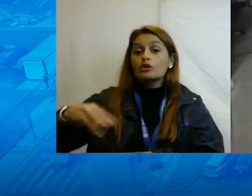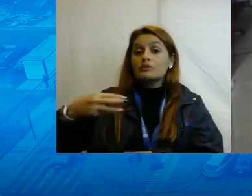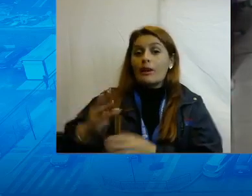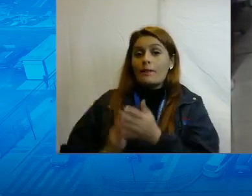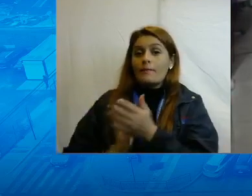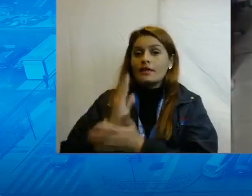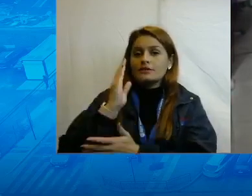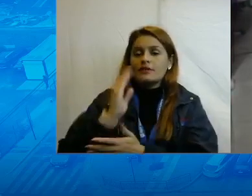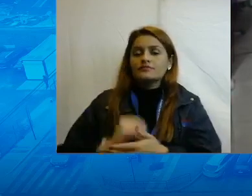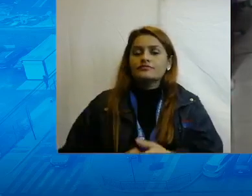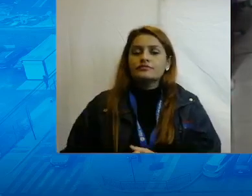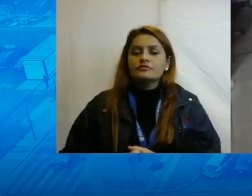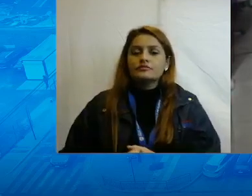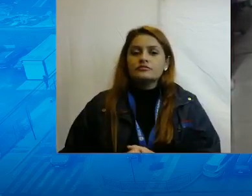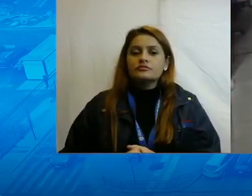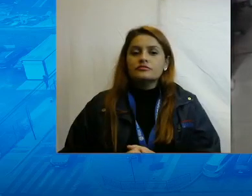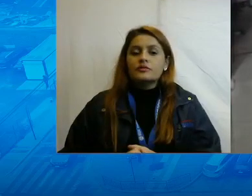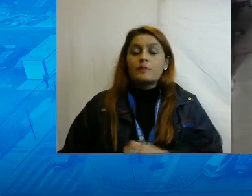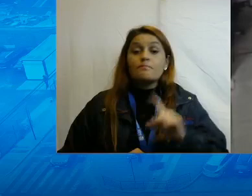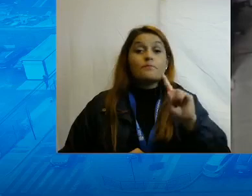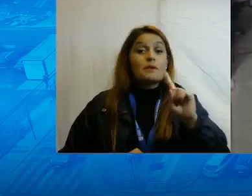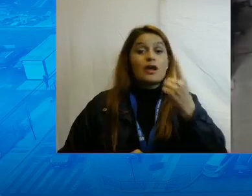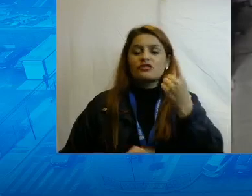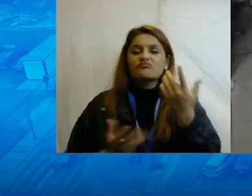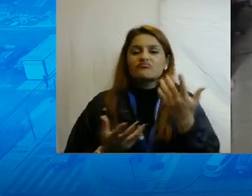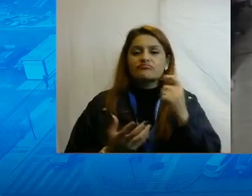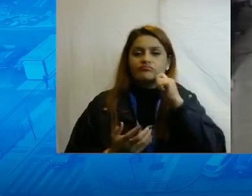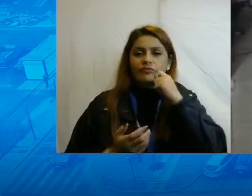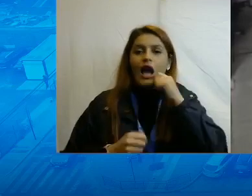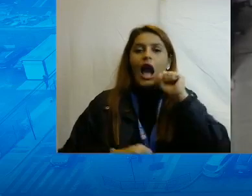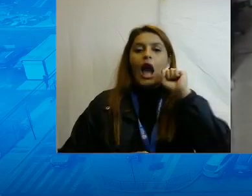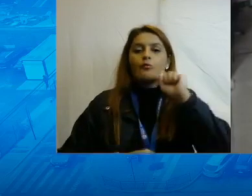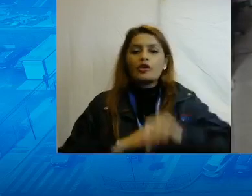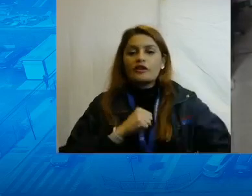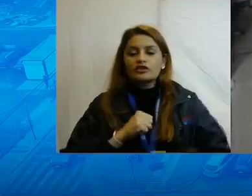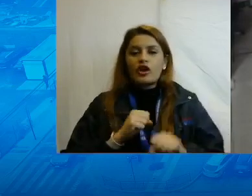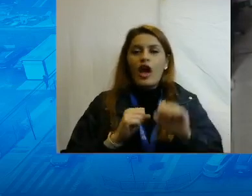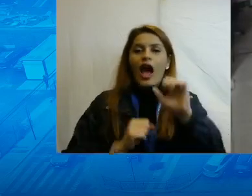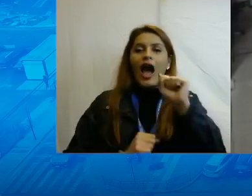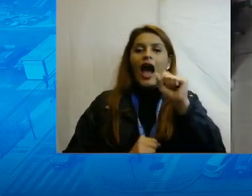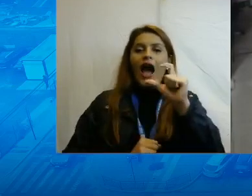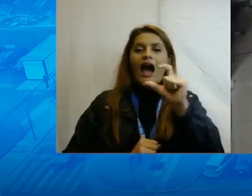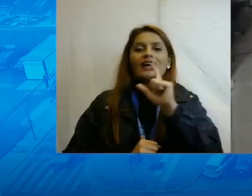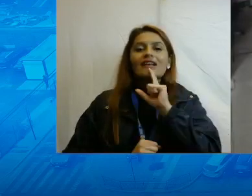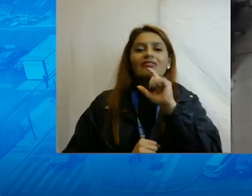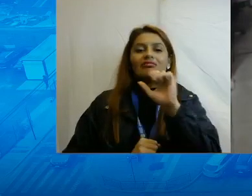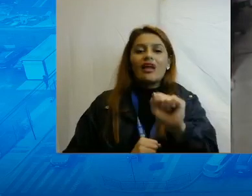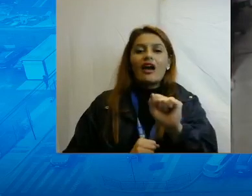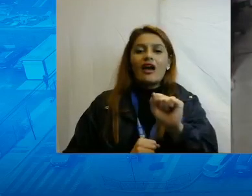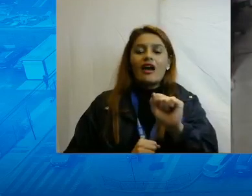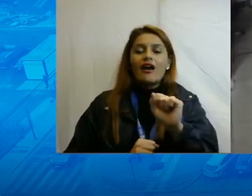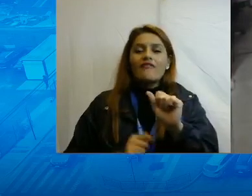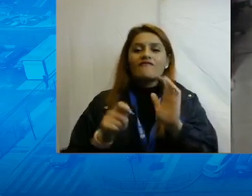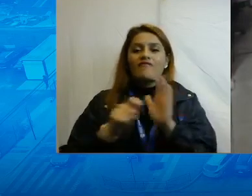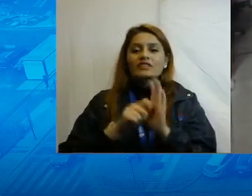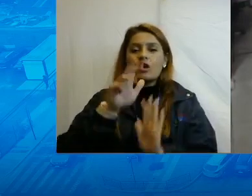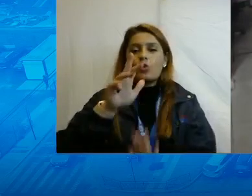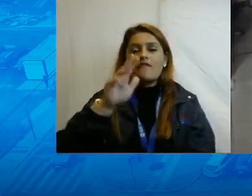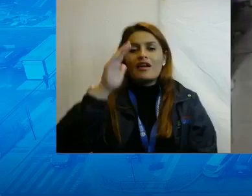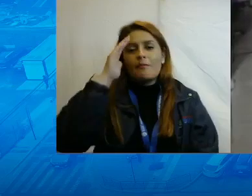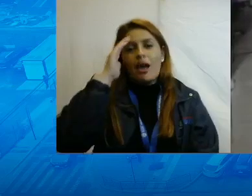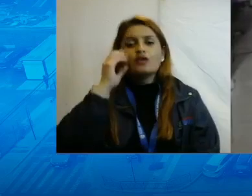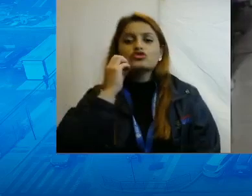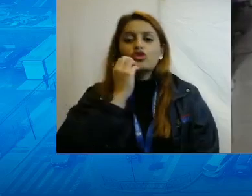Procedemos entonces al primer punto de la tabla que corresponde a la aprobación del acta de sesión ordinaria de fecha 9 de mayo del